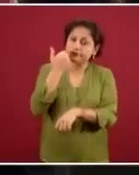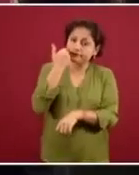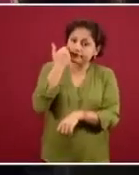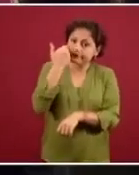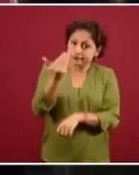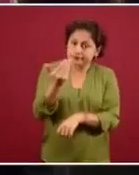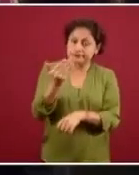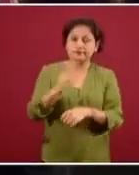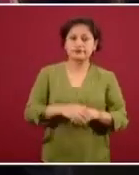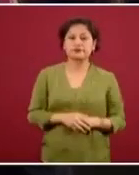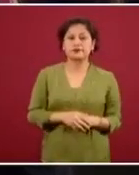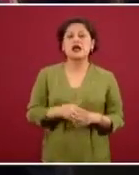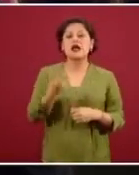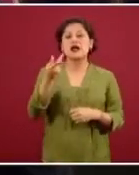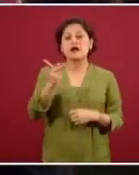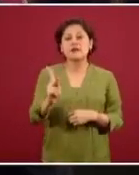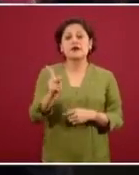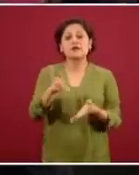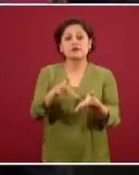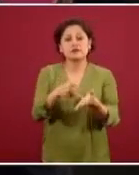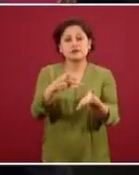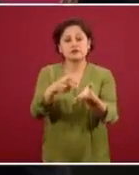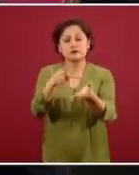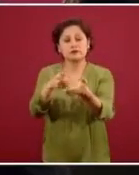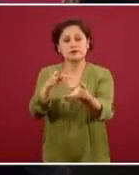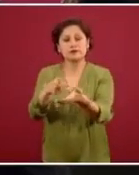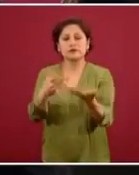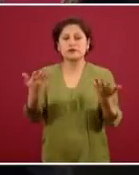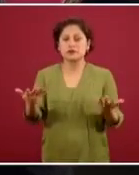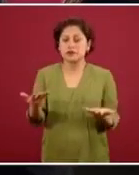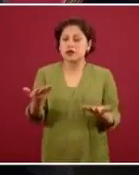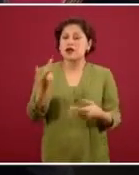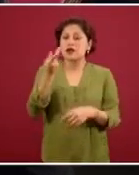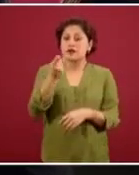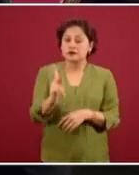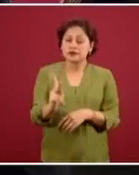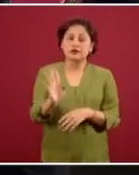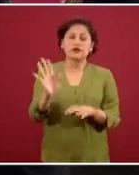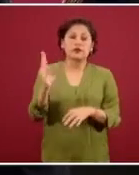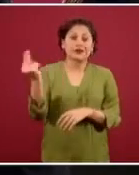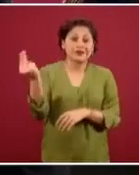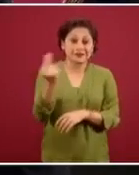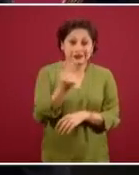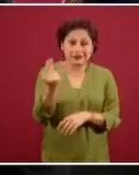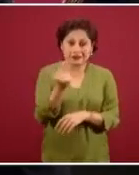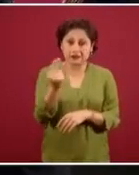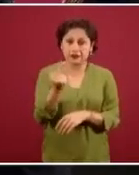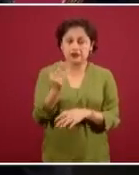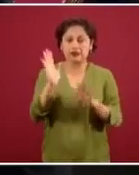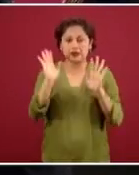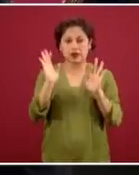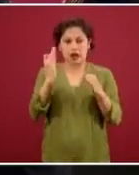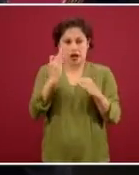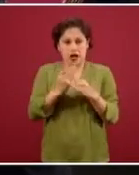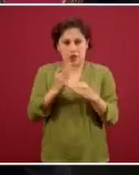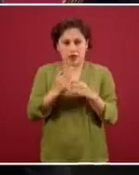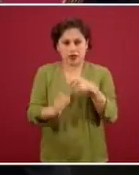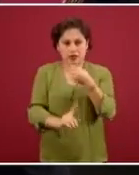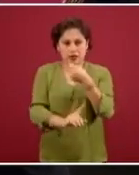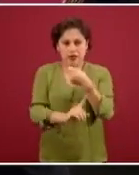He expresado en una manera general o de una manera gruesa las necesidades que existen en